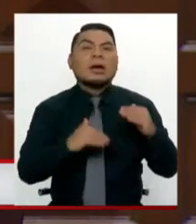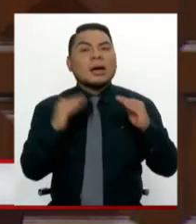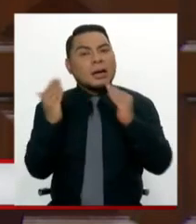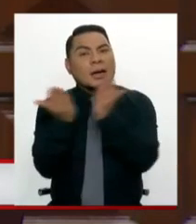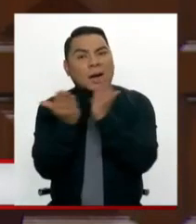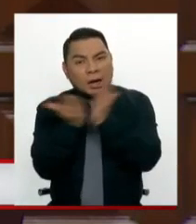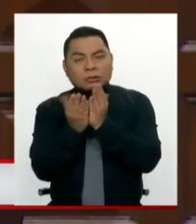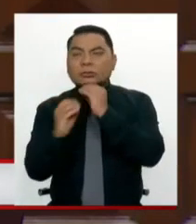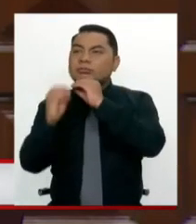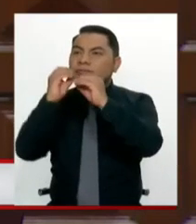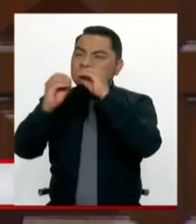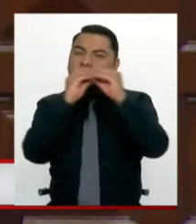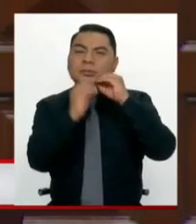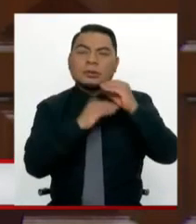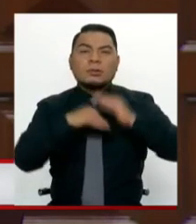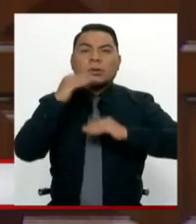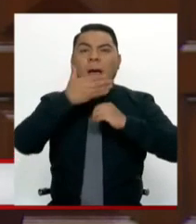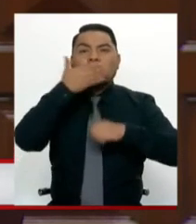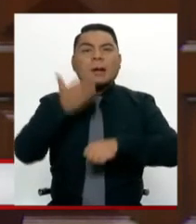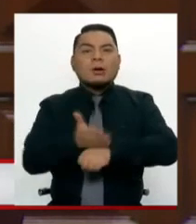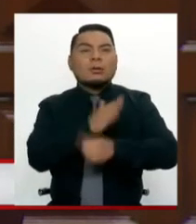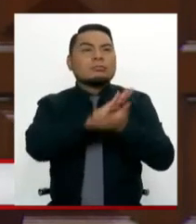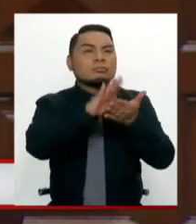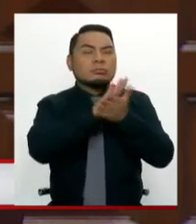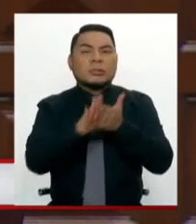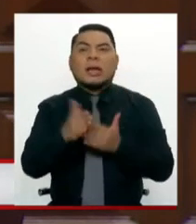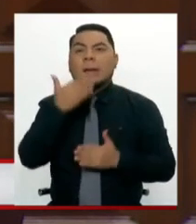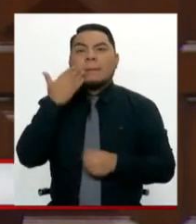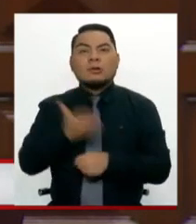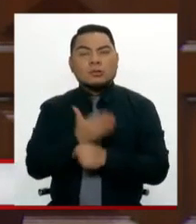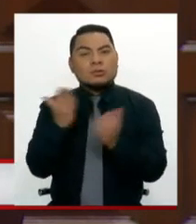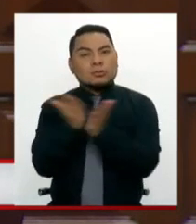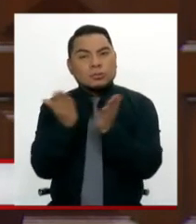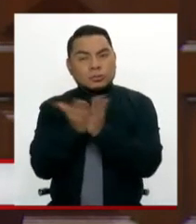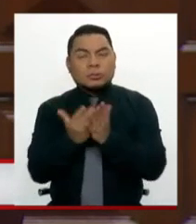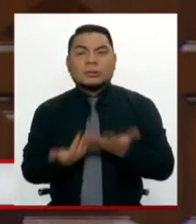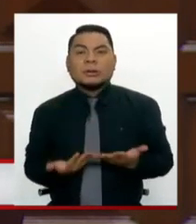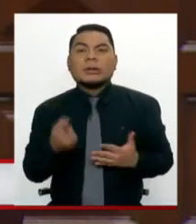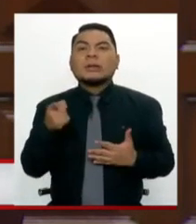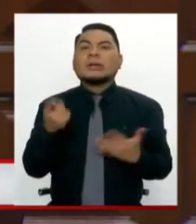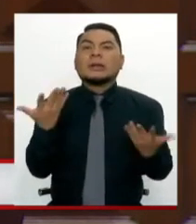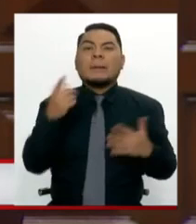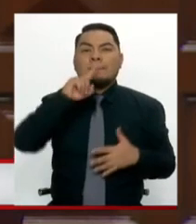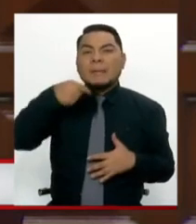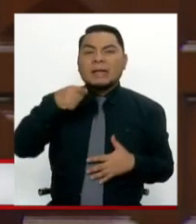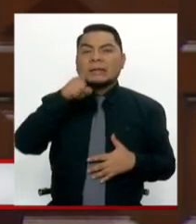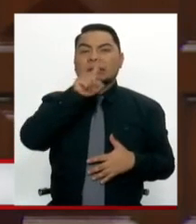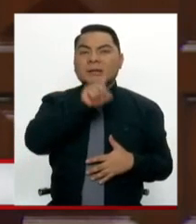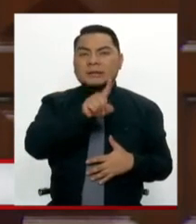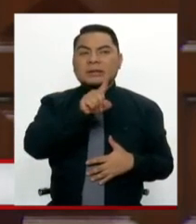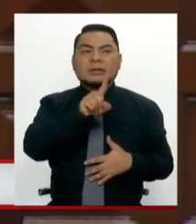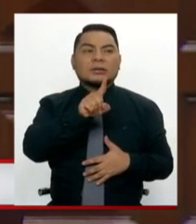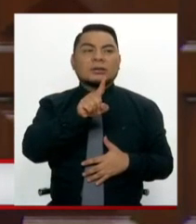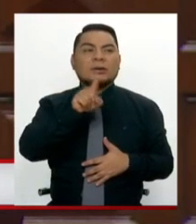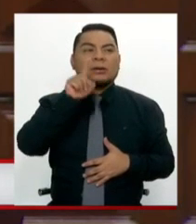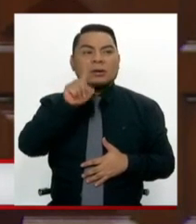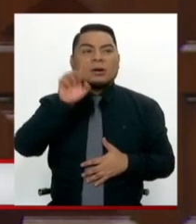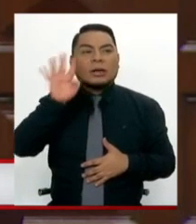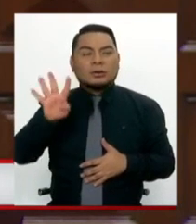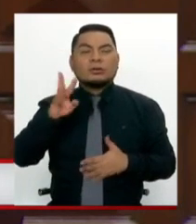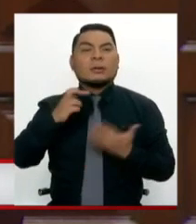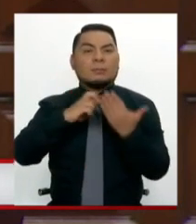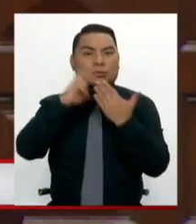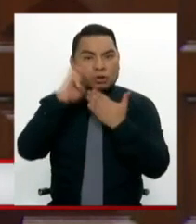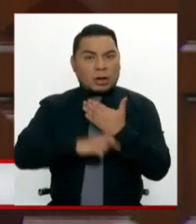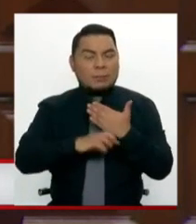mitigación, reconstrucción y mejoramiento de instituciones educativas de los 1.114 14